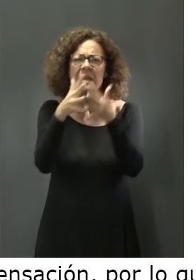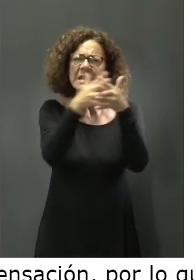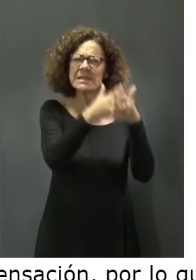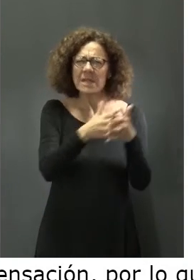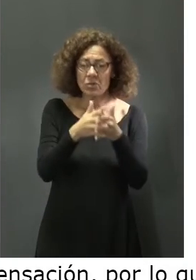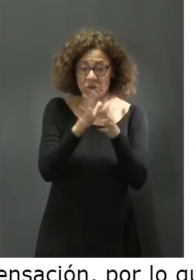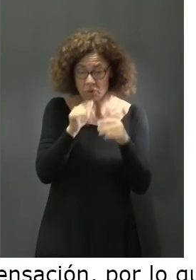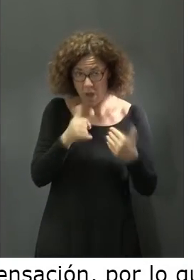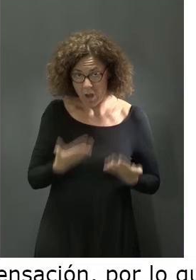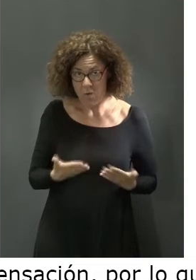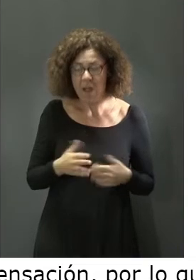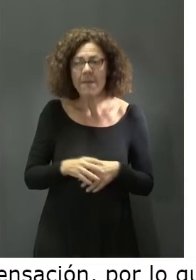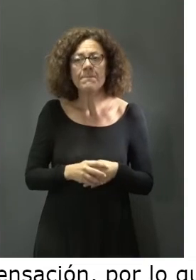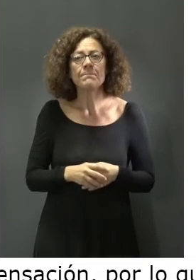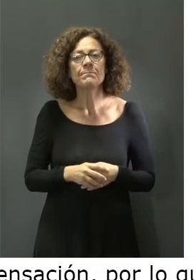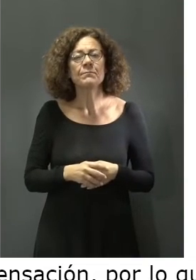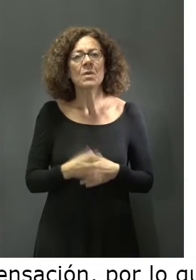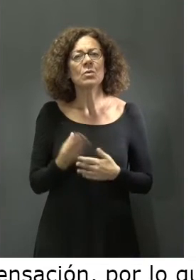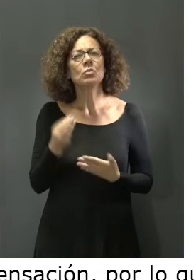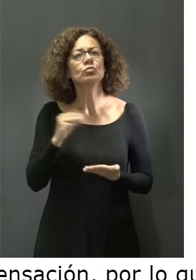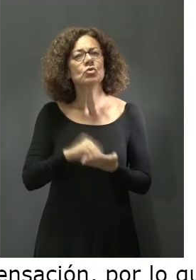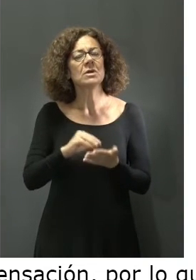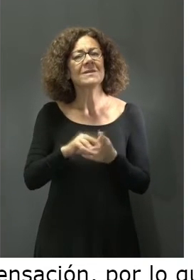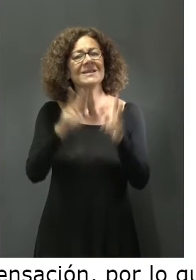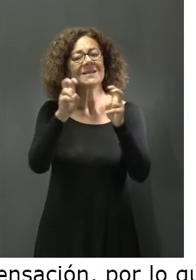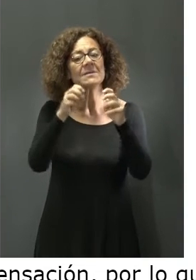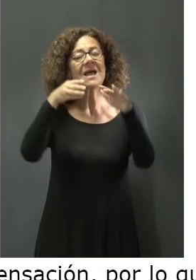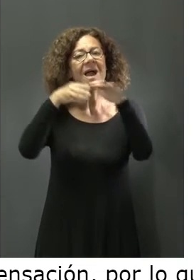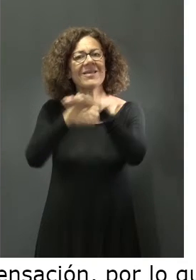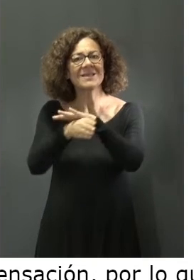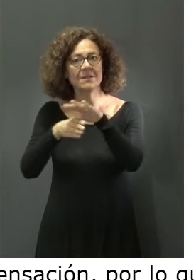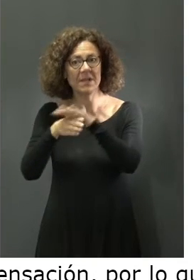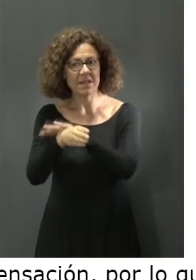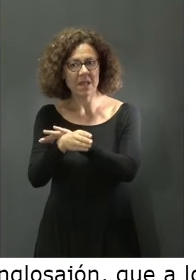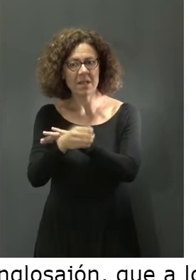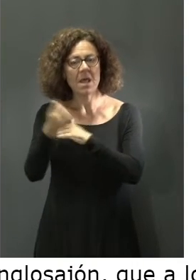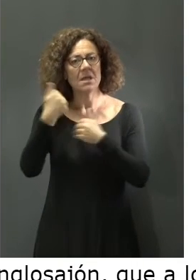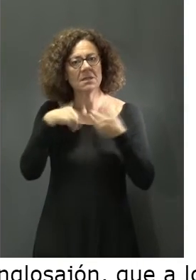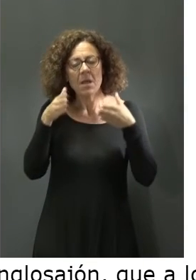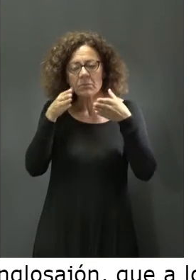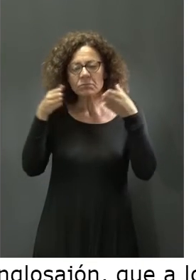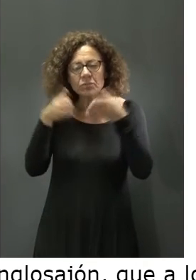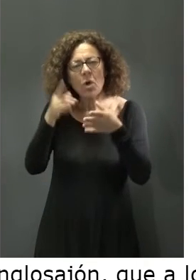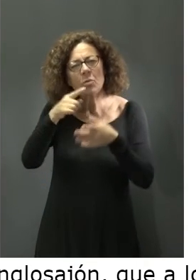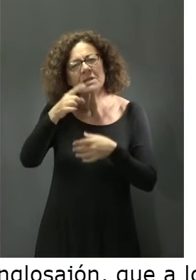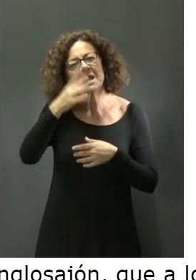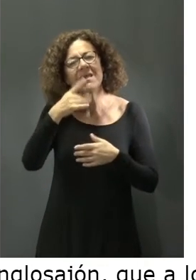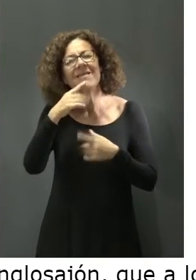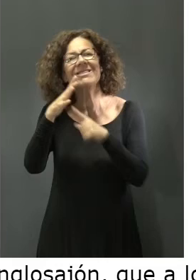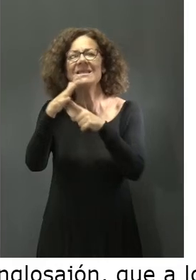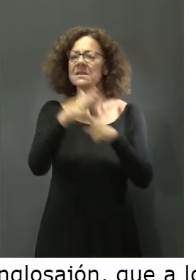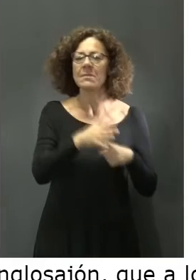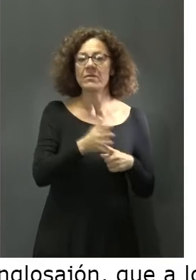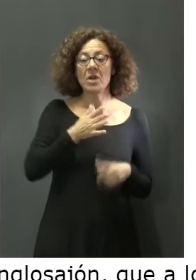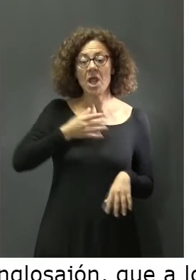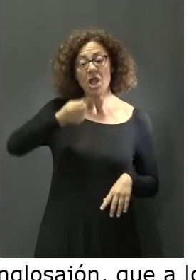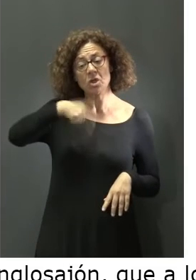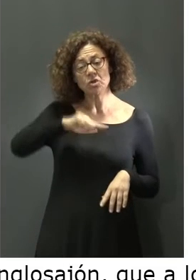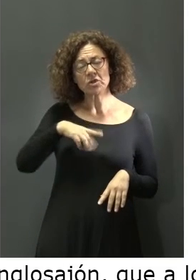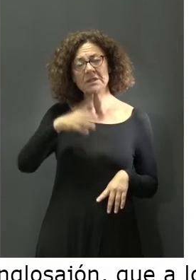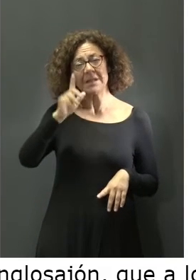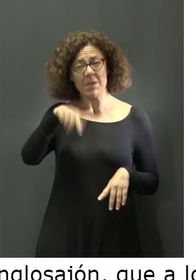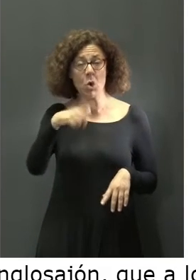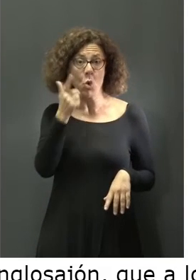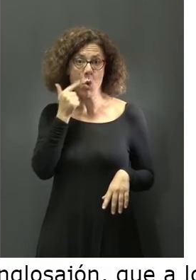en este momento, muchas veces los temas de accesibilidad se enfocan directamente a través de esa idea de discriminación y nosotros tenemos otra